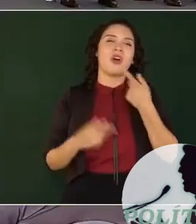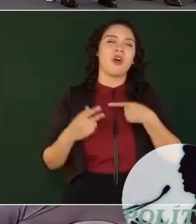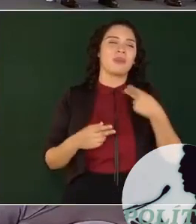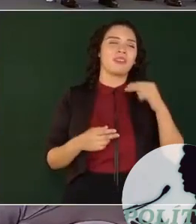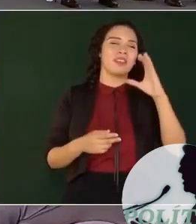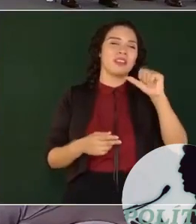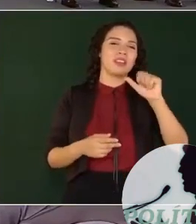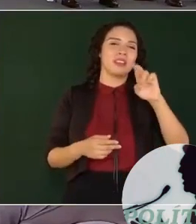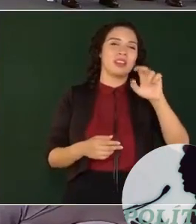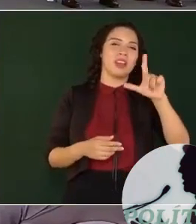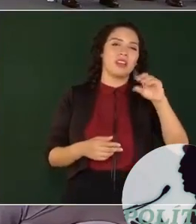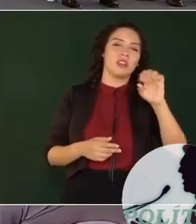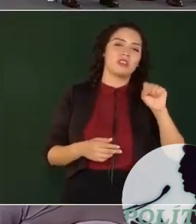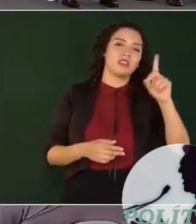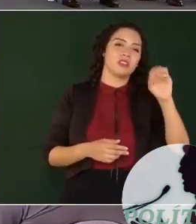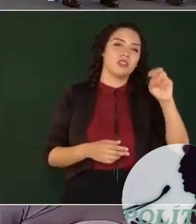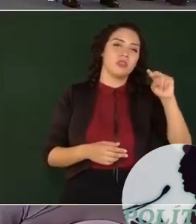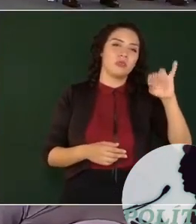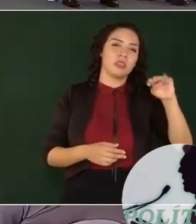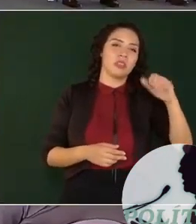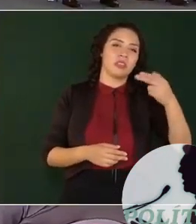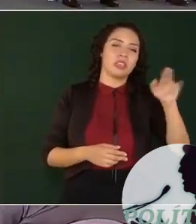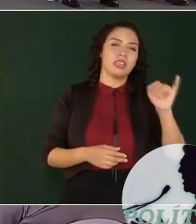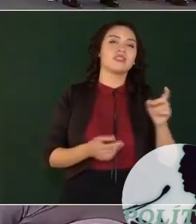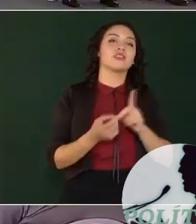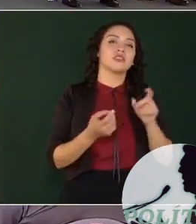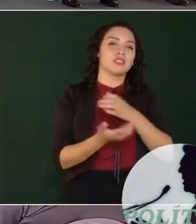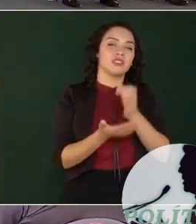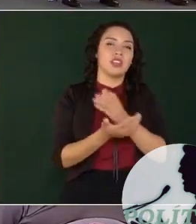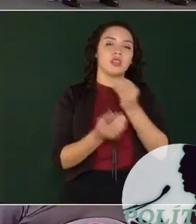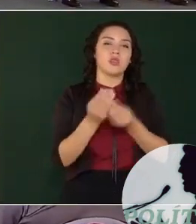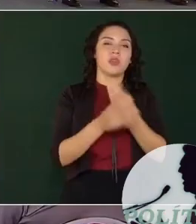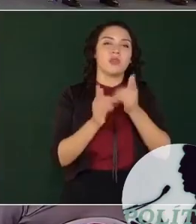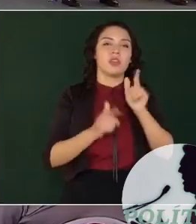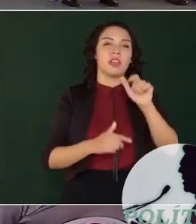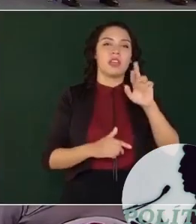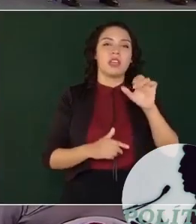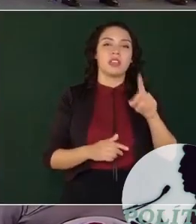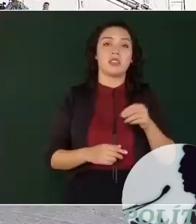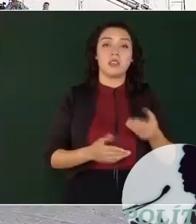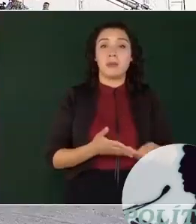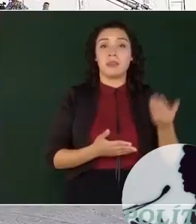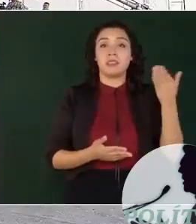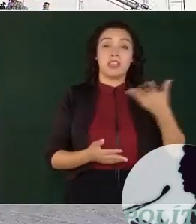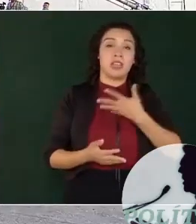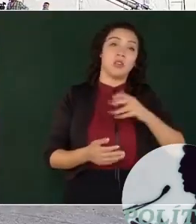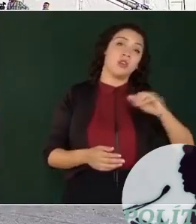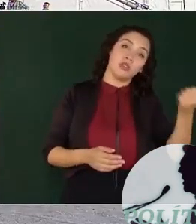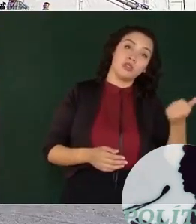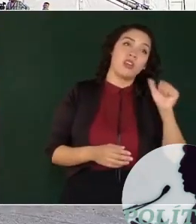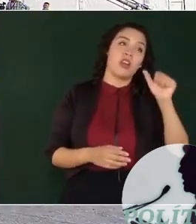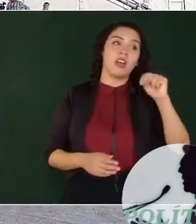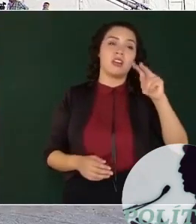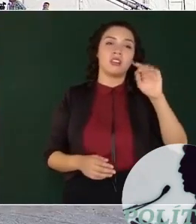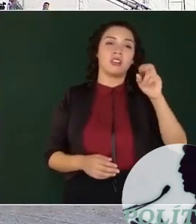Domínguez, recordará el caso en Nuevo Laredo, el más reciente acontecimiento del periodista asesinado Antonio de la Cruz,